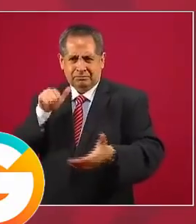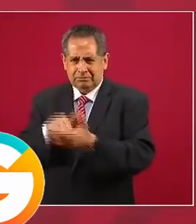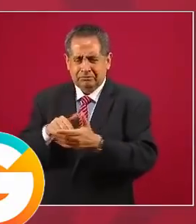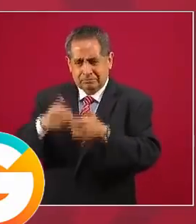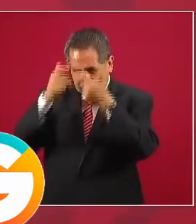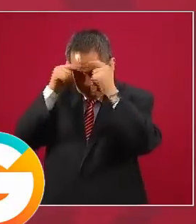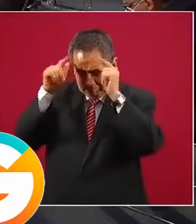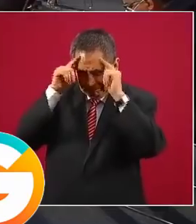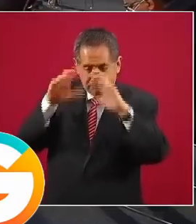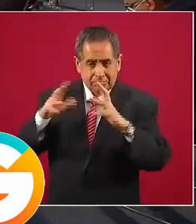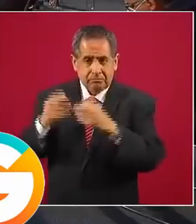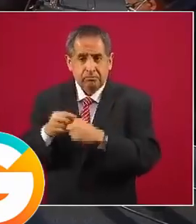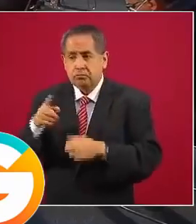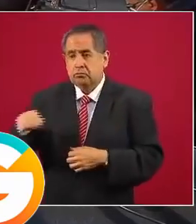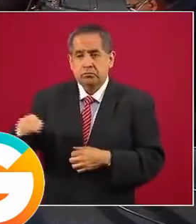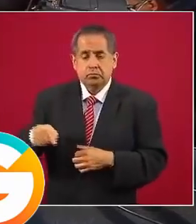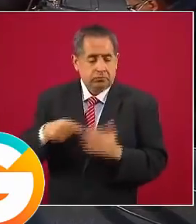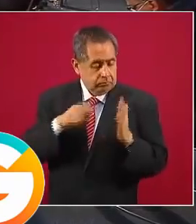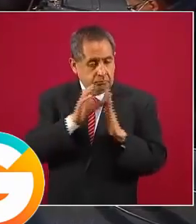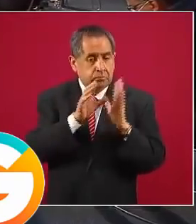de la marina y no poder